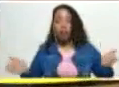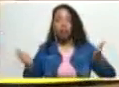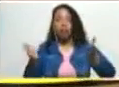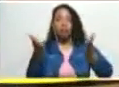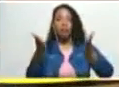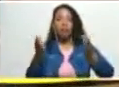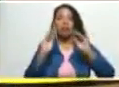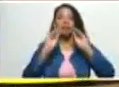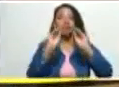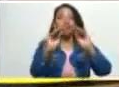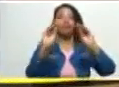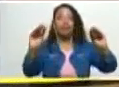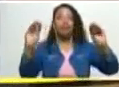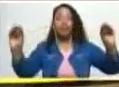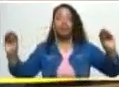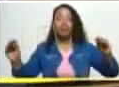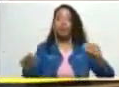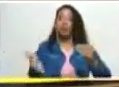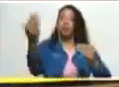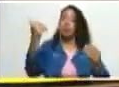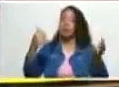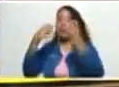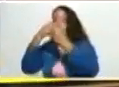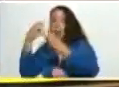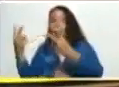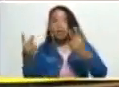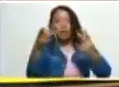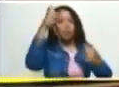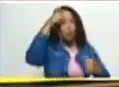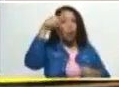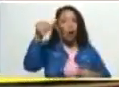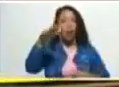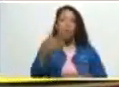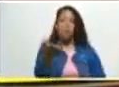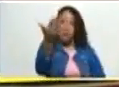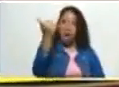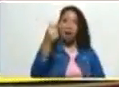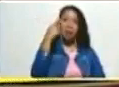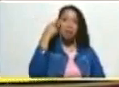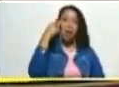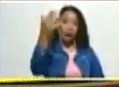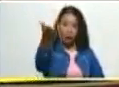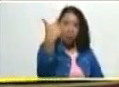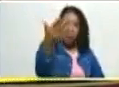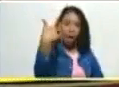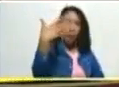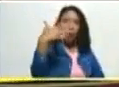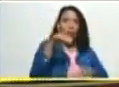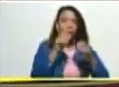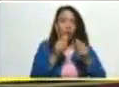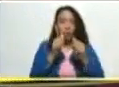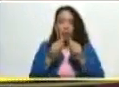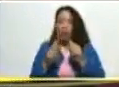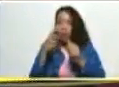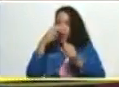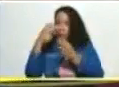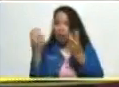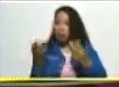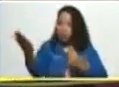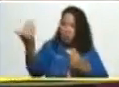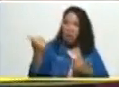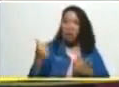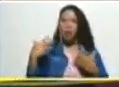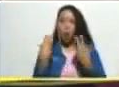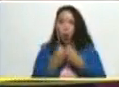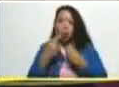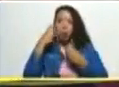de convocatoria convocar al pueblo te convoco te invito Epa te invito vente para acá